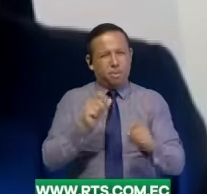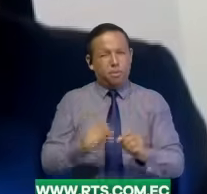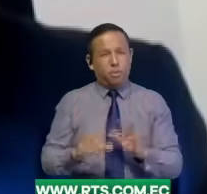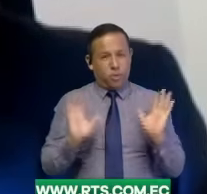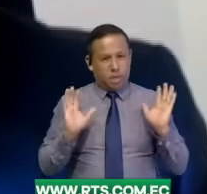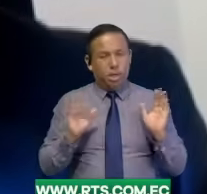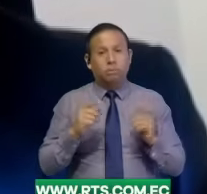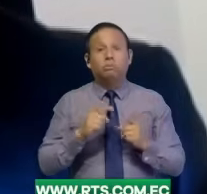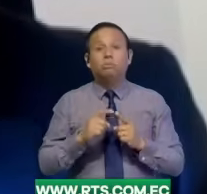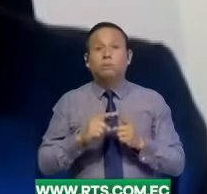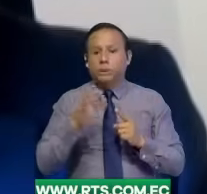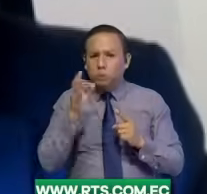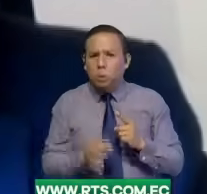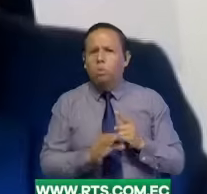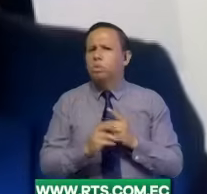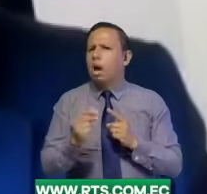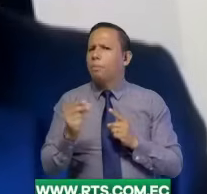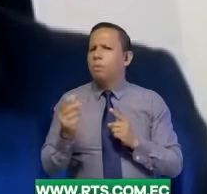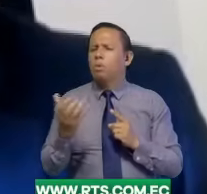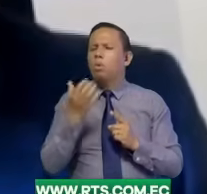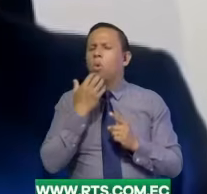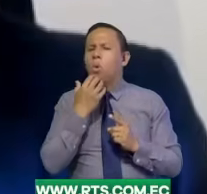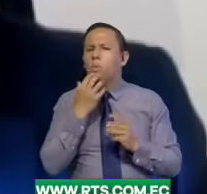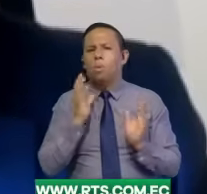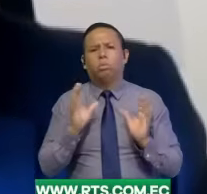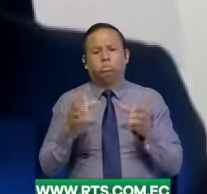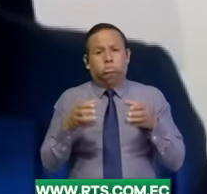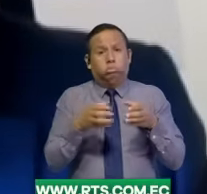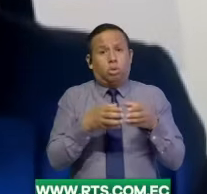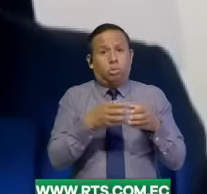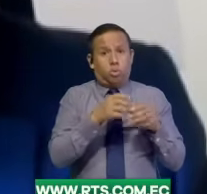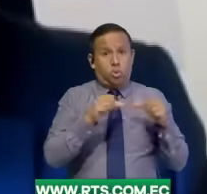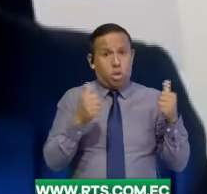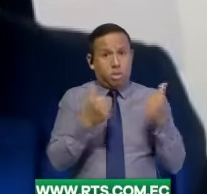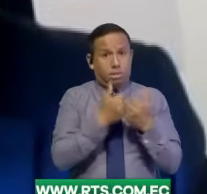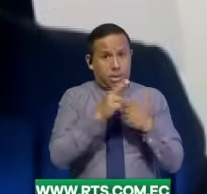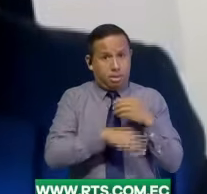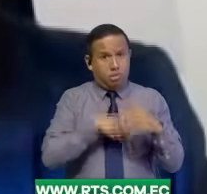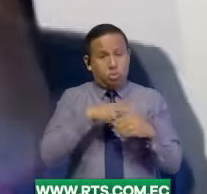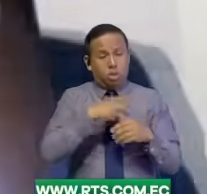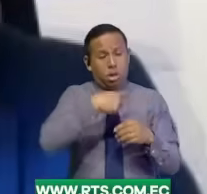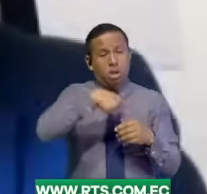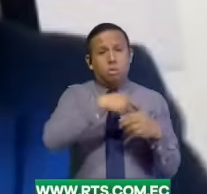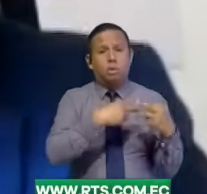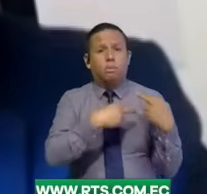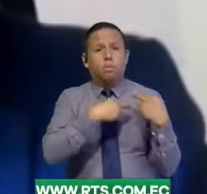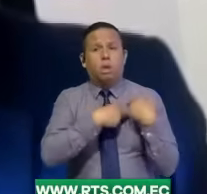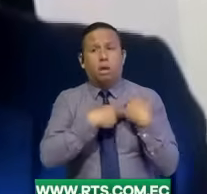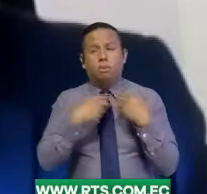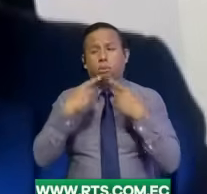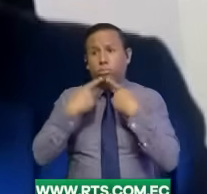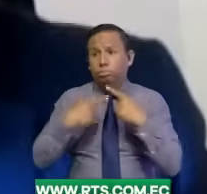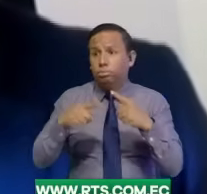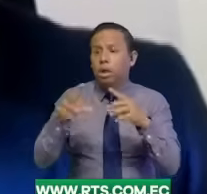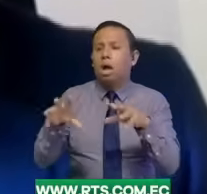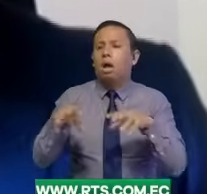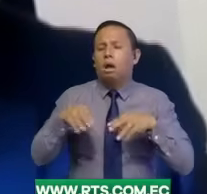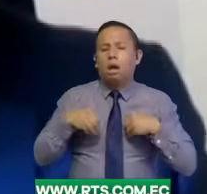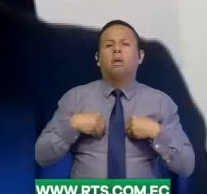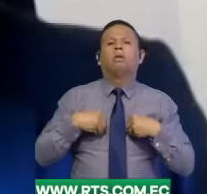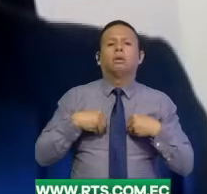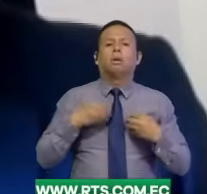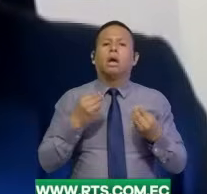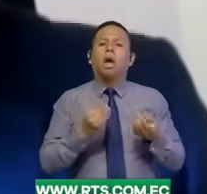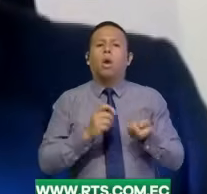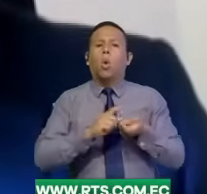de carácter inmediato. ¿Qué efectos? La comisión respectiva en la Asamblea Nacional debe empezar a hacer